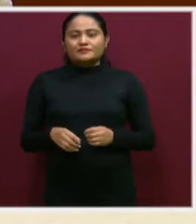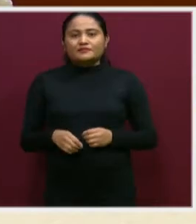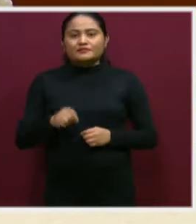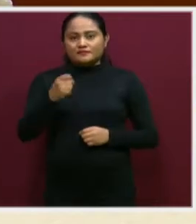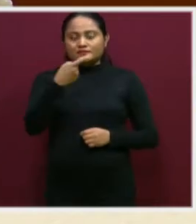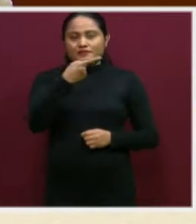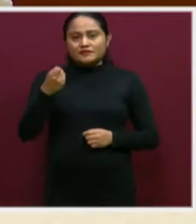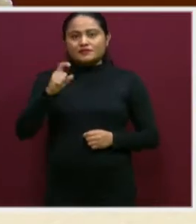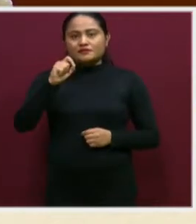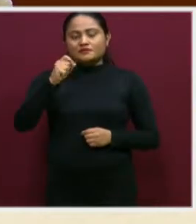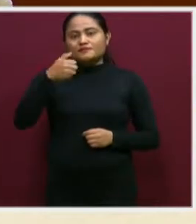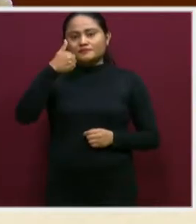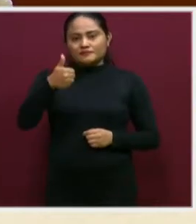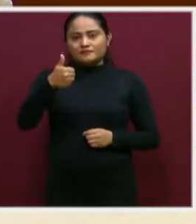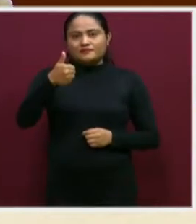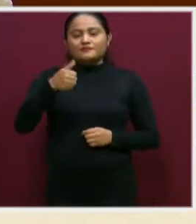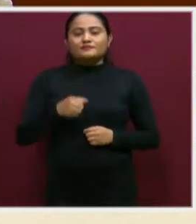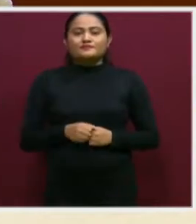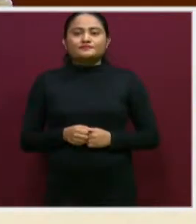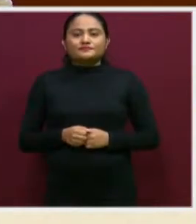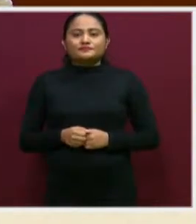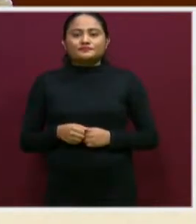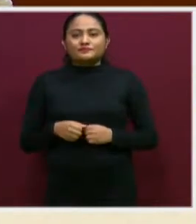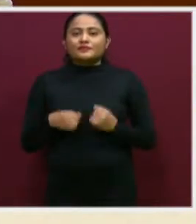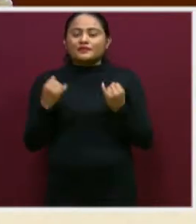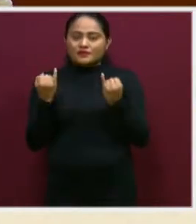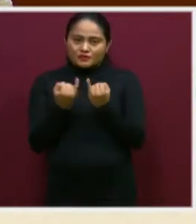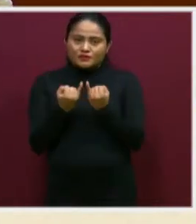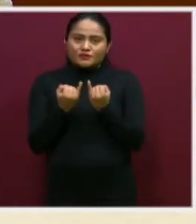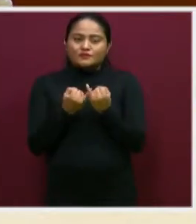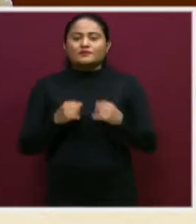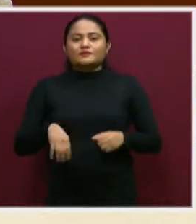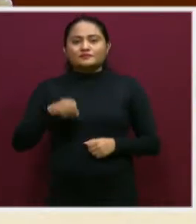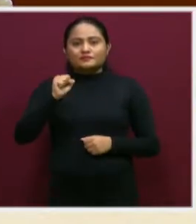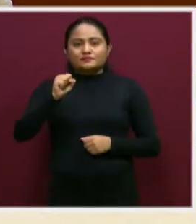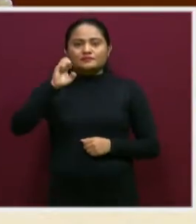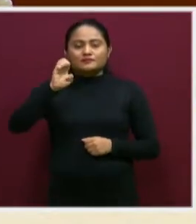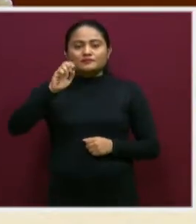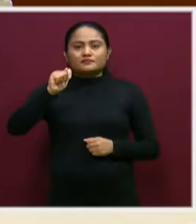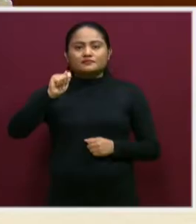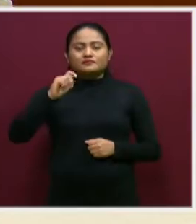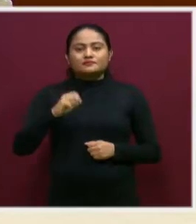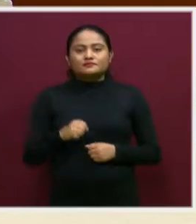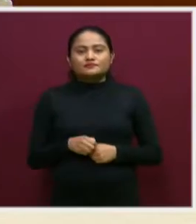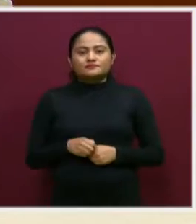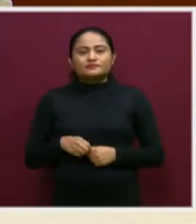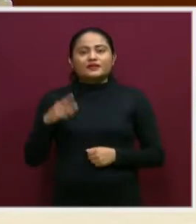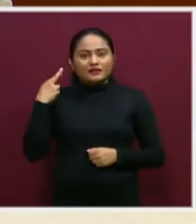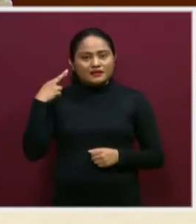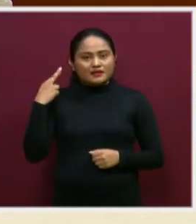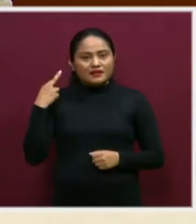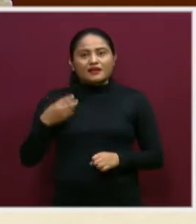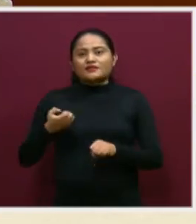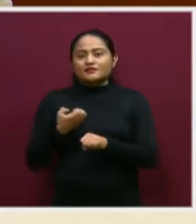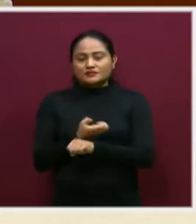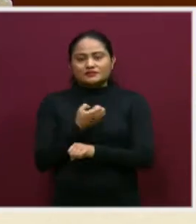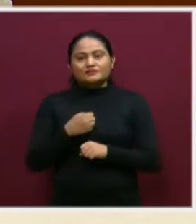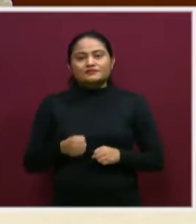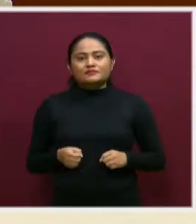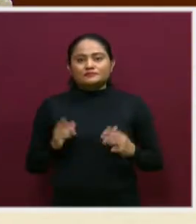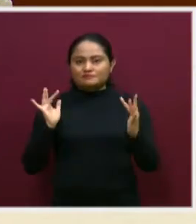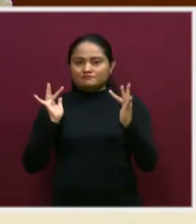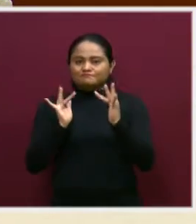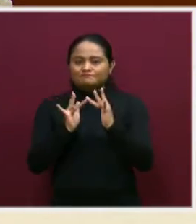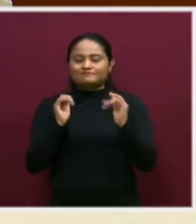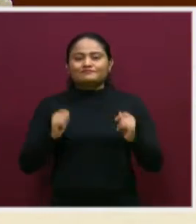126 en señal de cable también a través de ese cambio nos estamos enlazando con la red estatal de radiodifusoras un